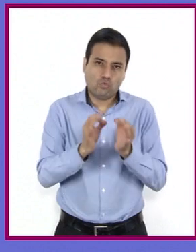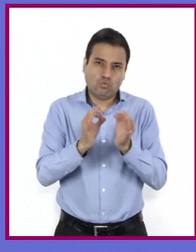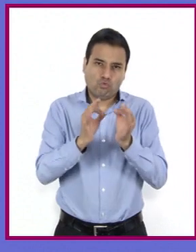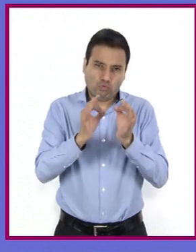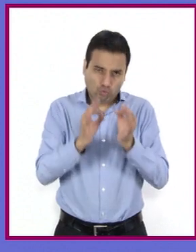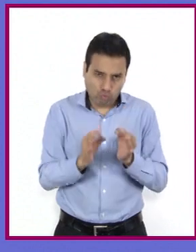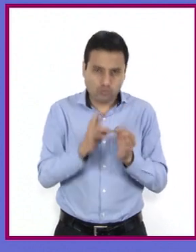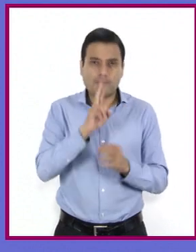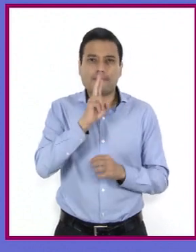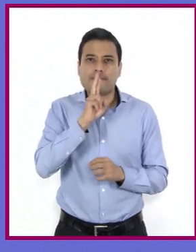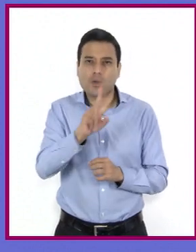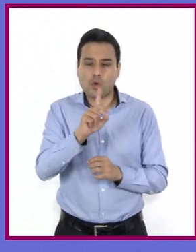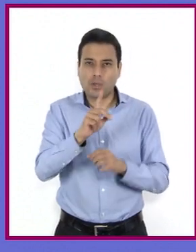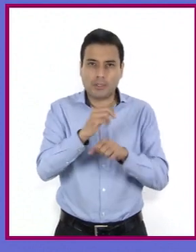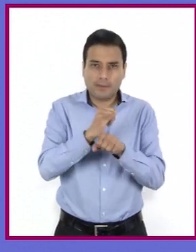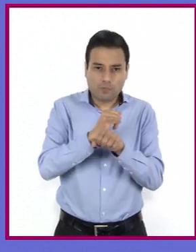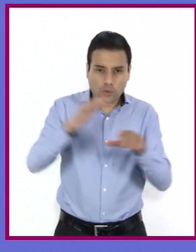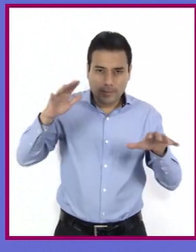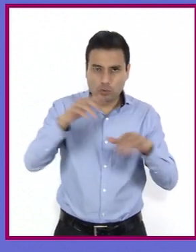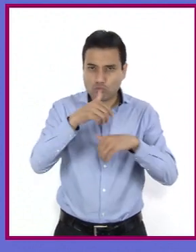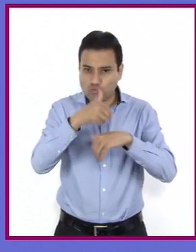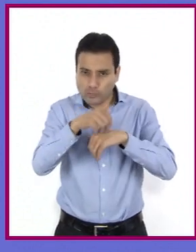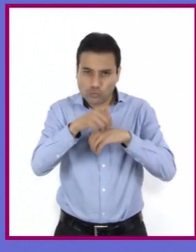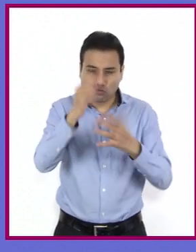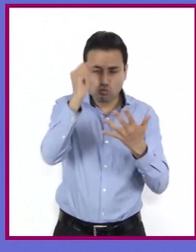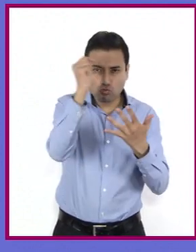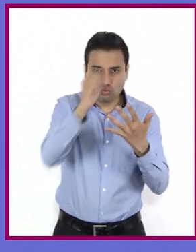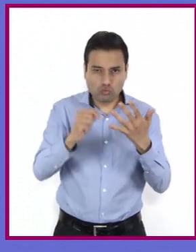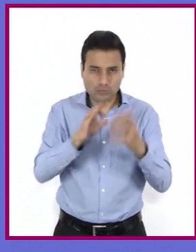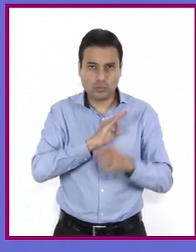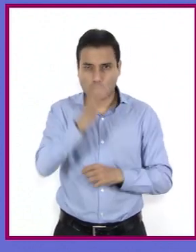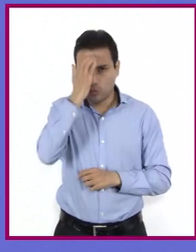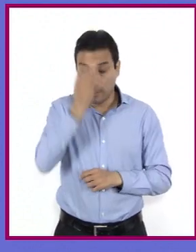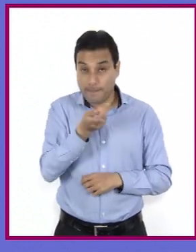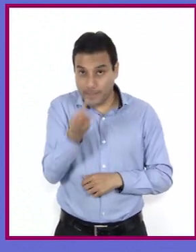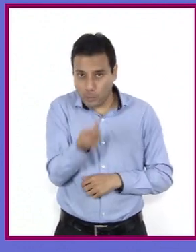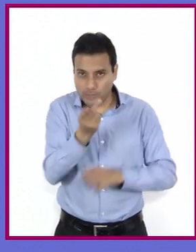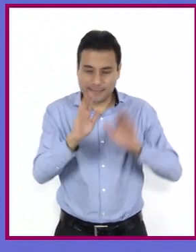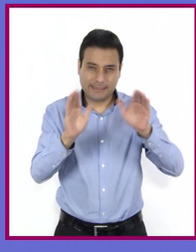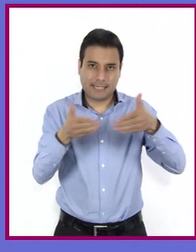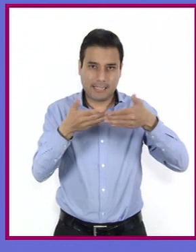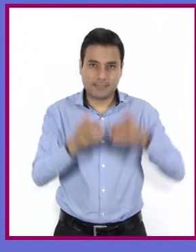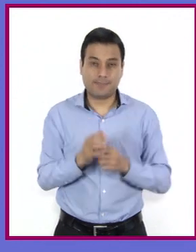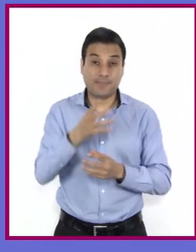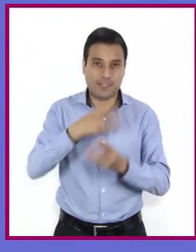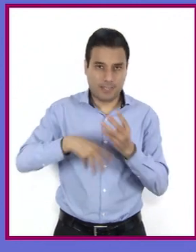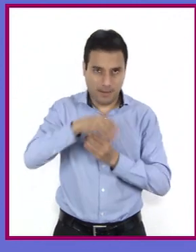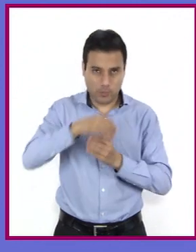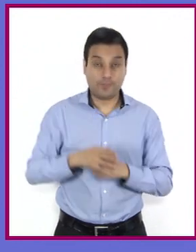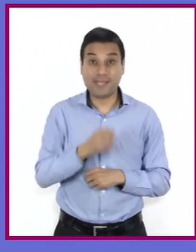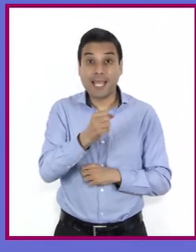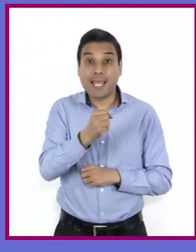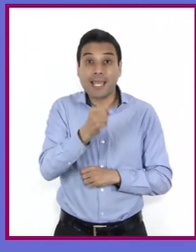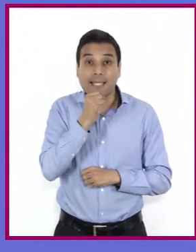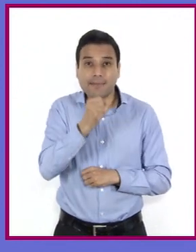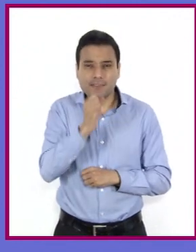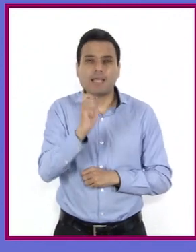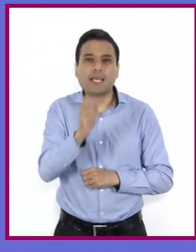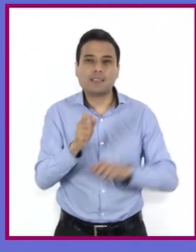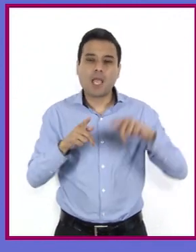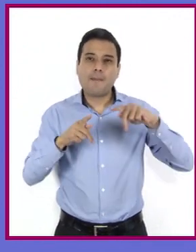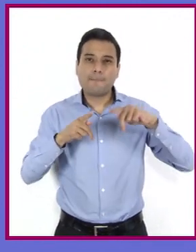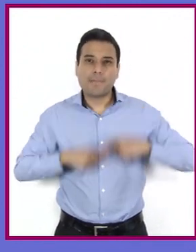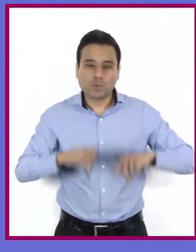obtener datos y números. En general, son cerradas. En cambio, la entrevista es una conversación